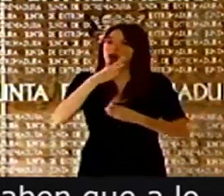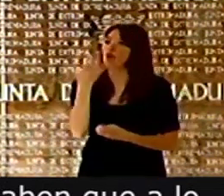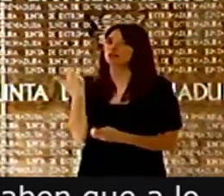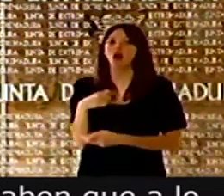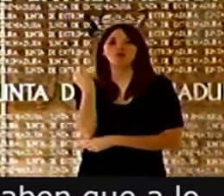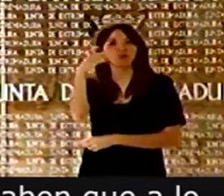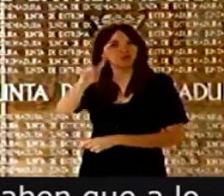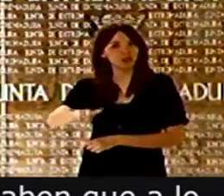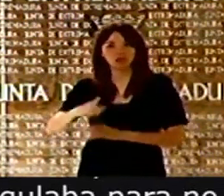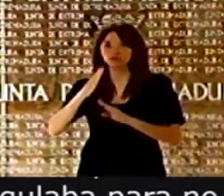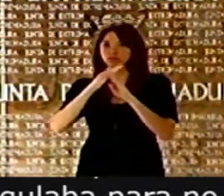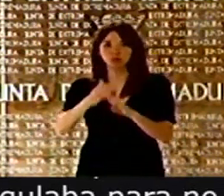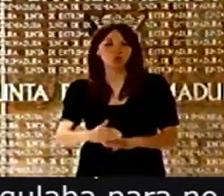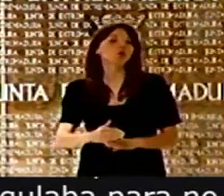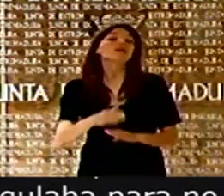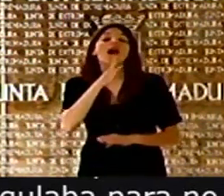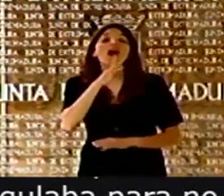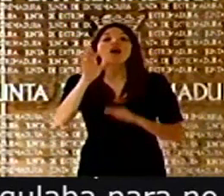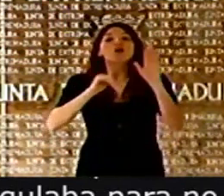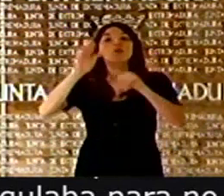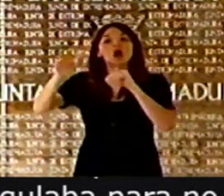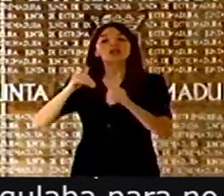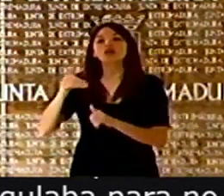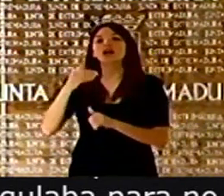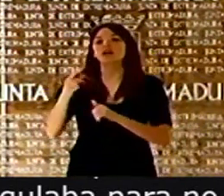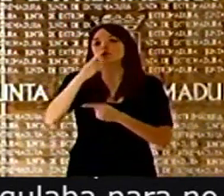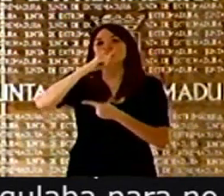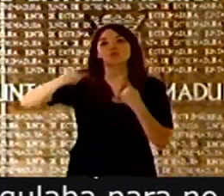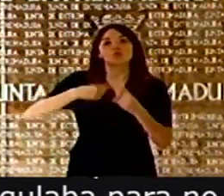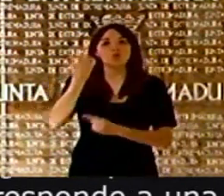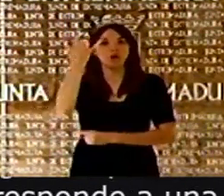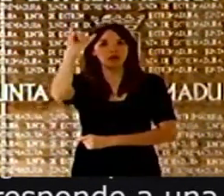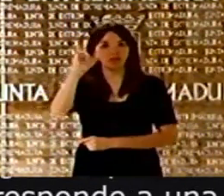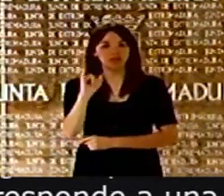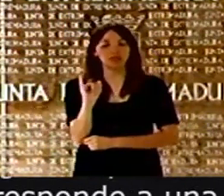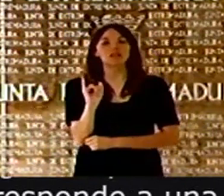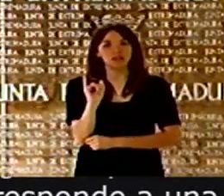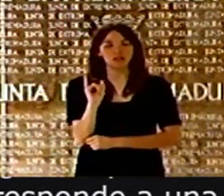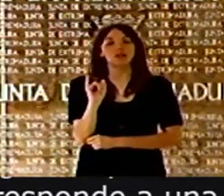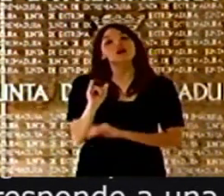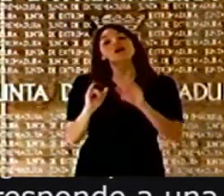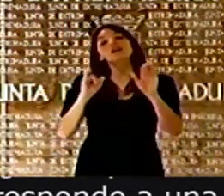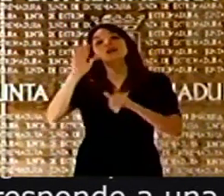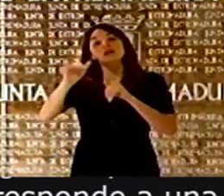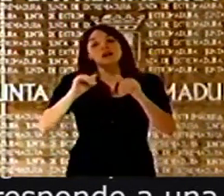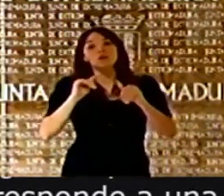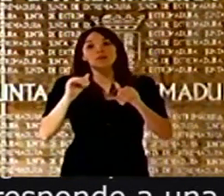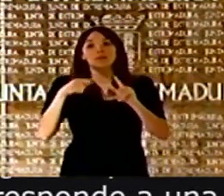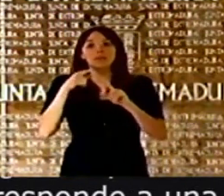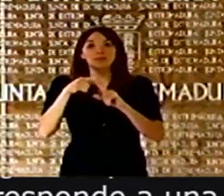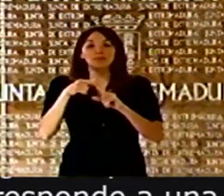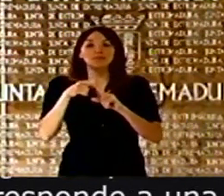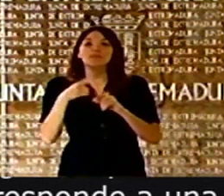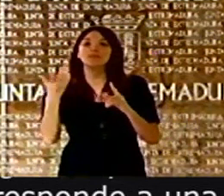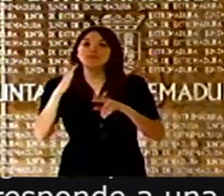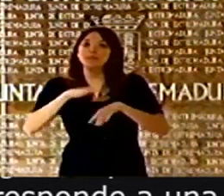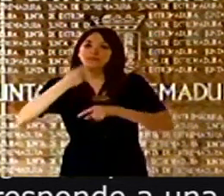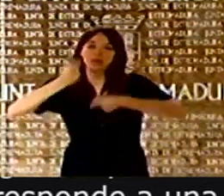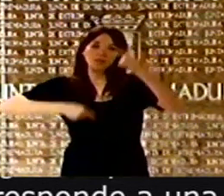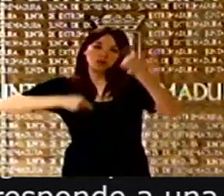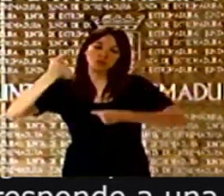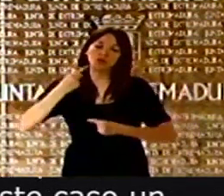Y esta convocatoria responde a una convocatoria que se hace anualmente y que tiene, en este caso, un presupuesto